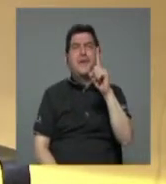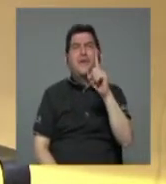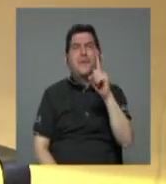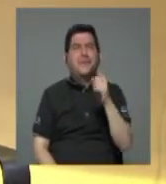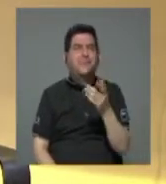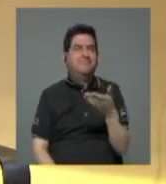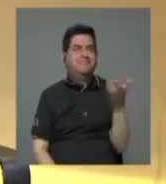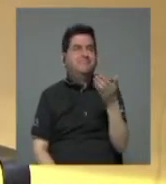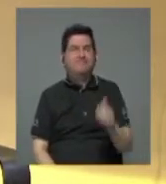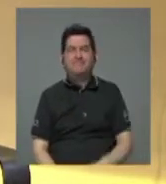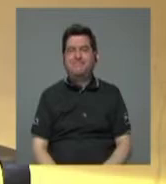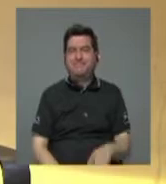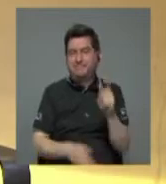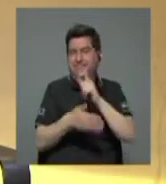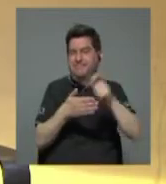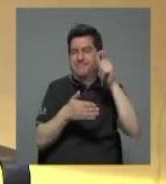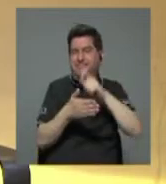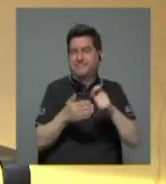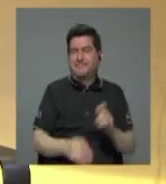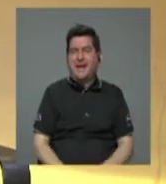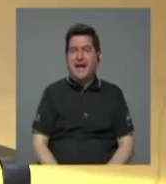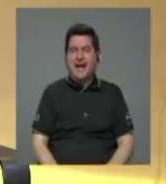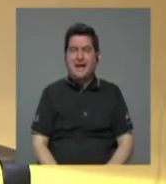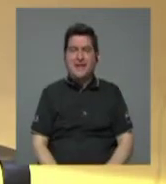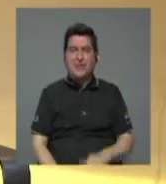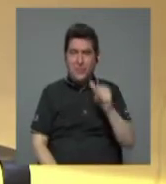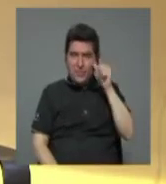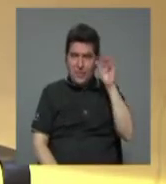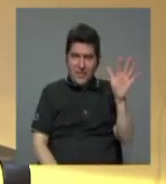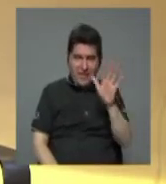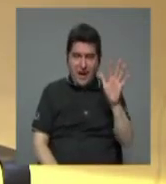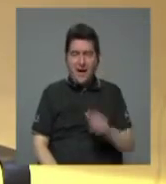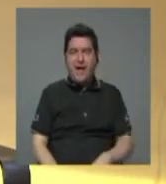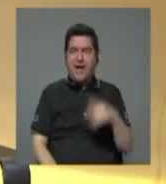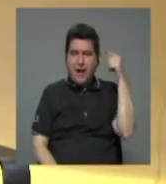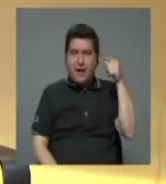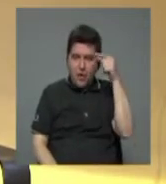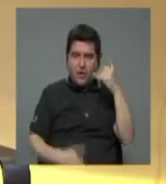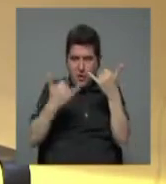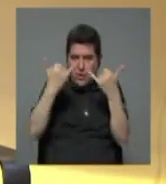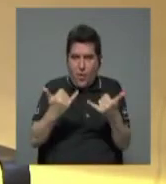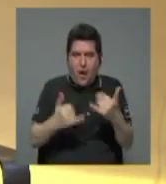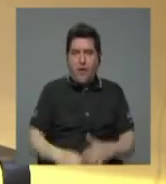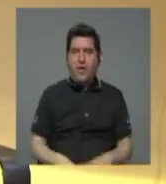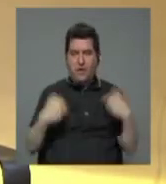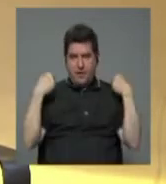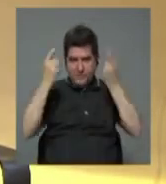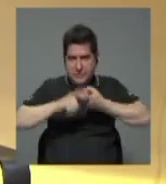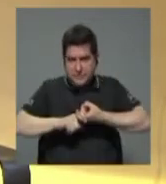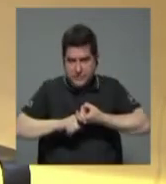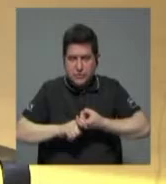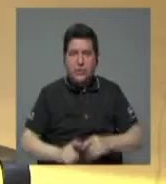una grafía oriental, en castellano por supuesto, y me pregunto